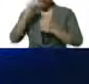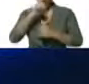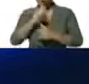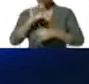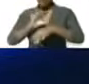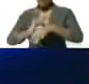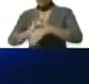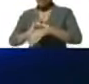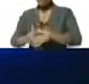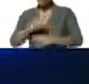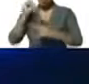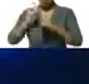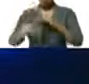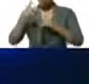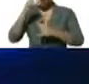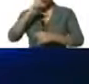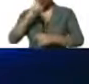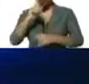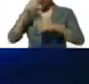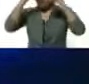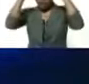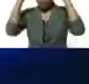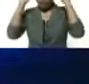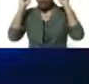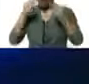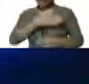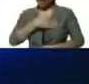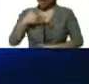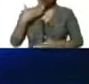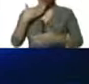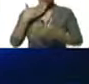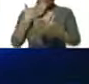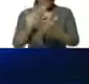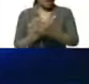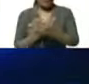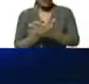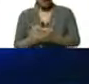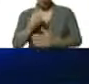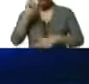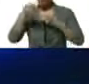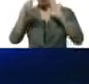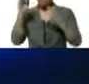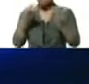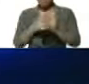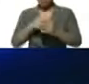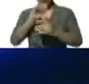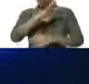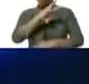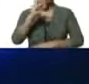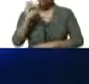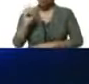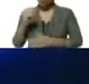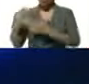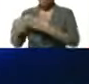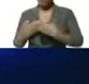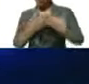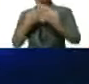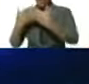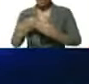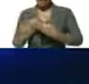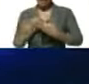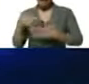medicina, del último año de enfermería. Queremos agradecer, son casi 12.400 estudiantes